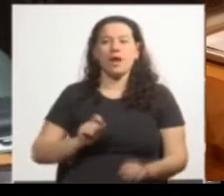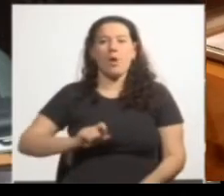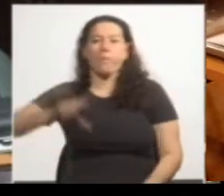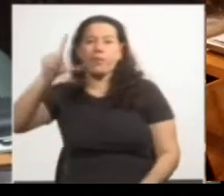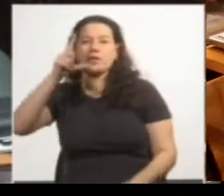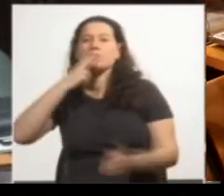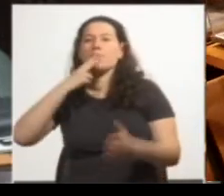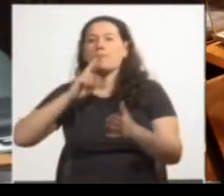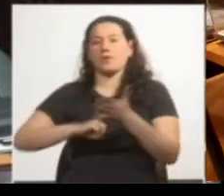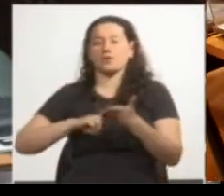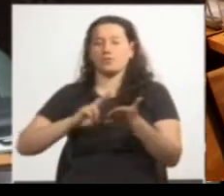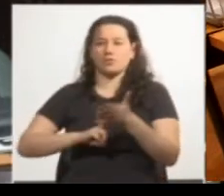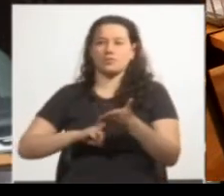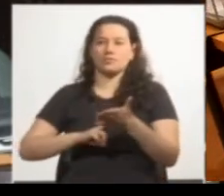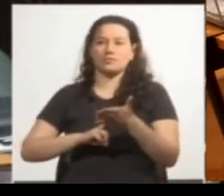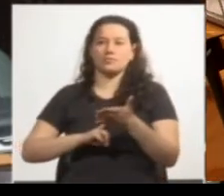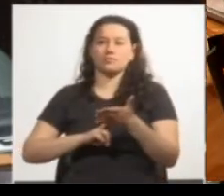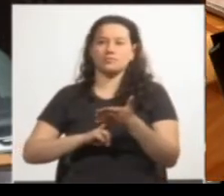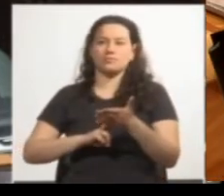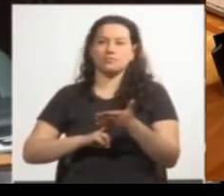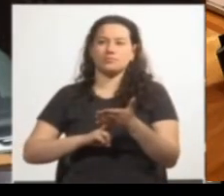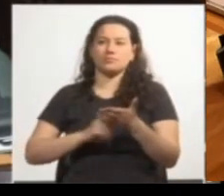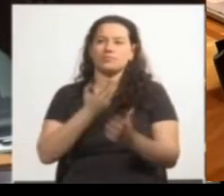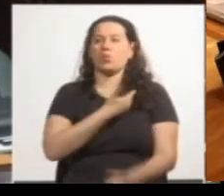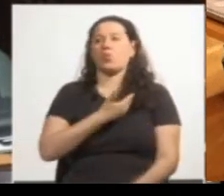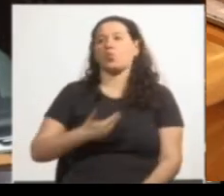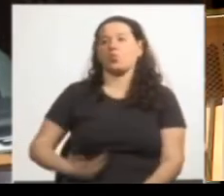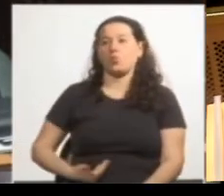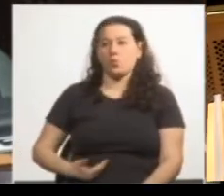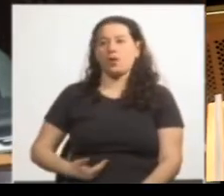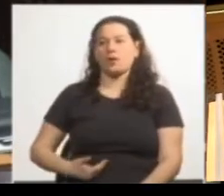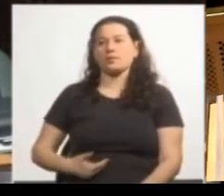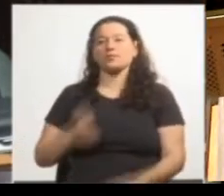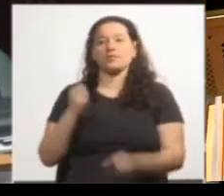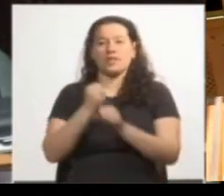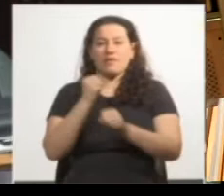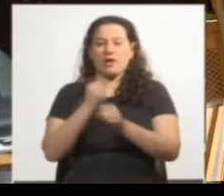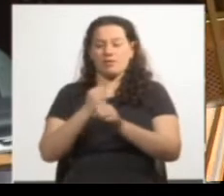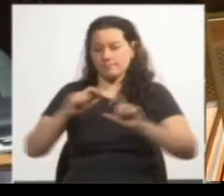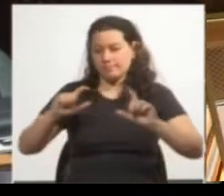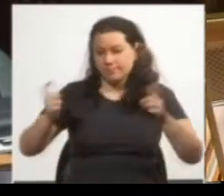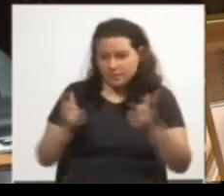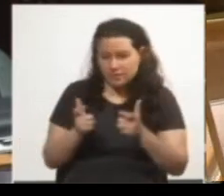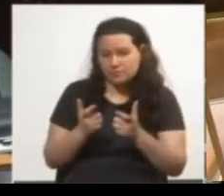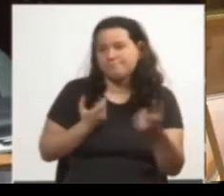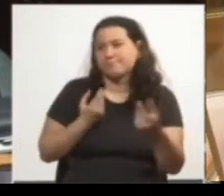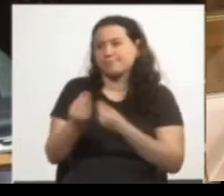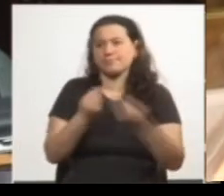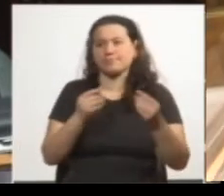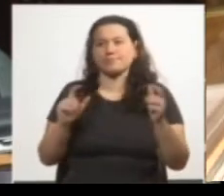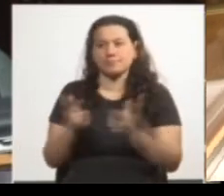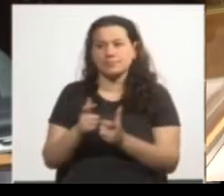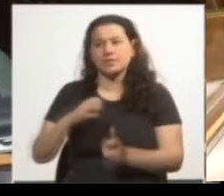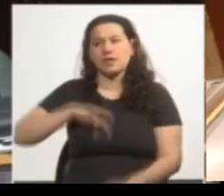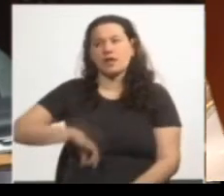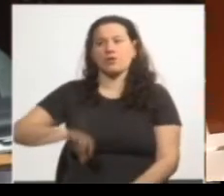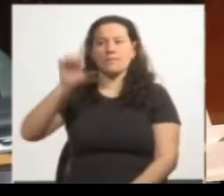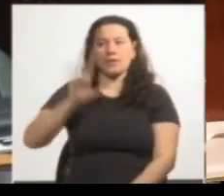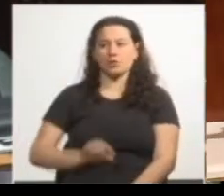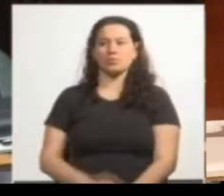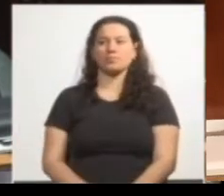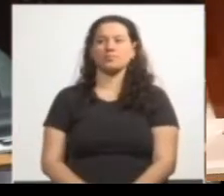los impuestos y es que en el uruguay hay menos trabajo hay menos empleo y menos salarios